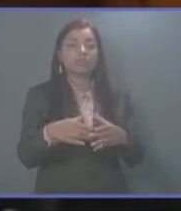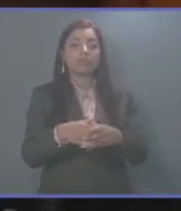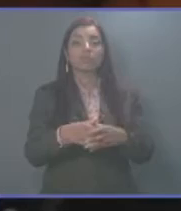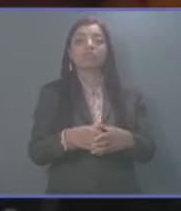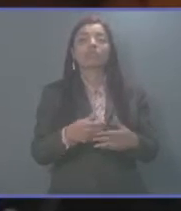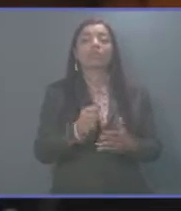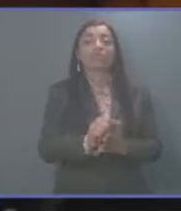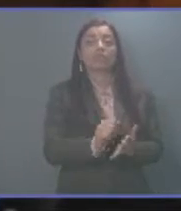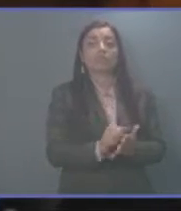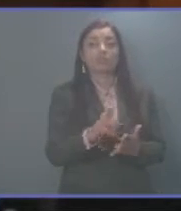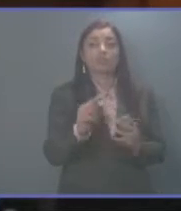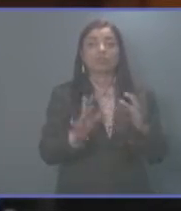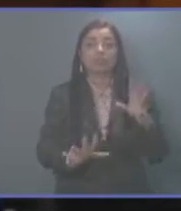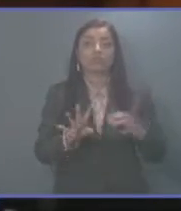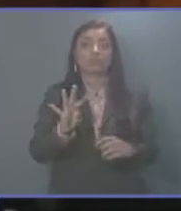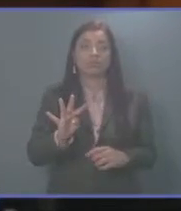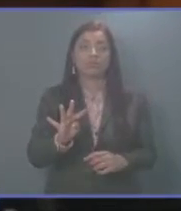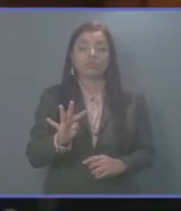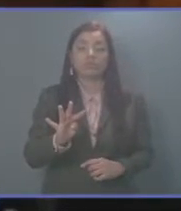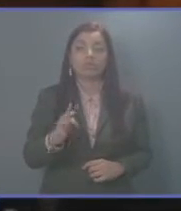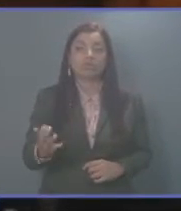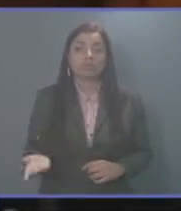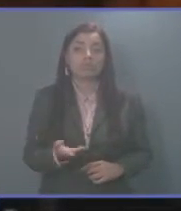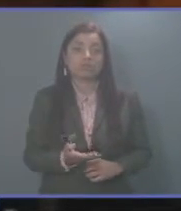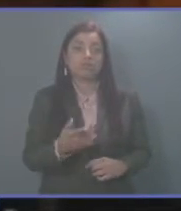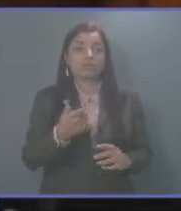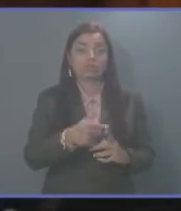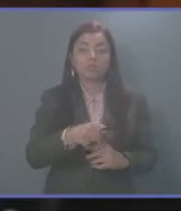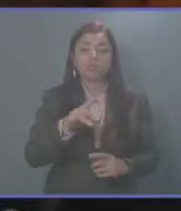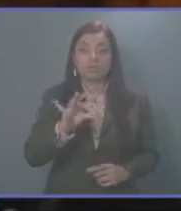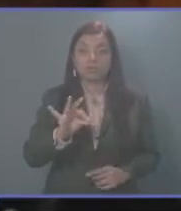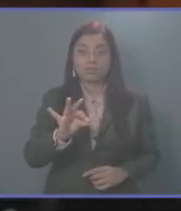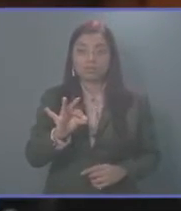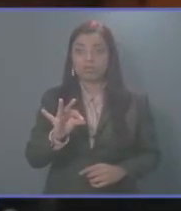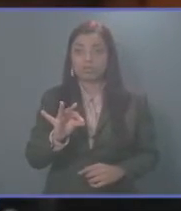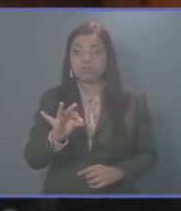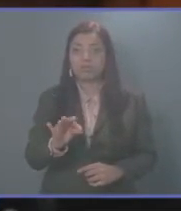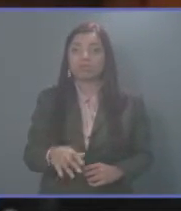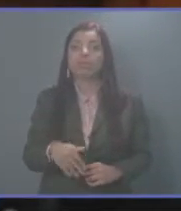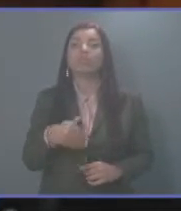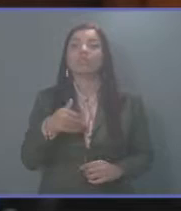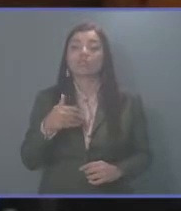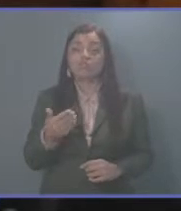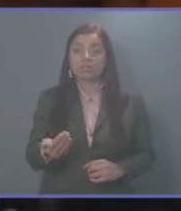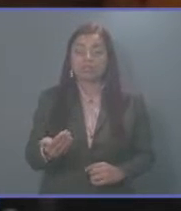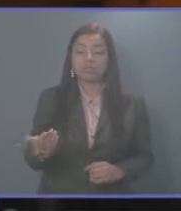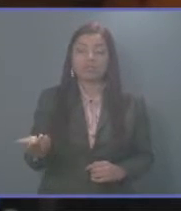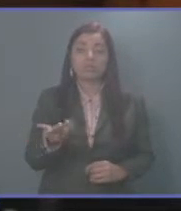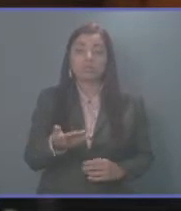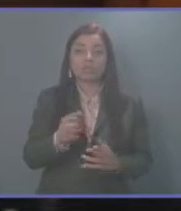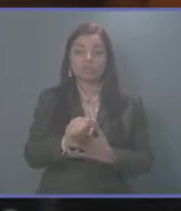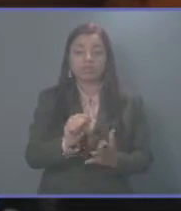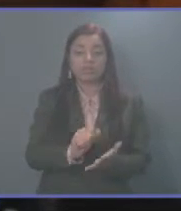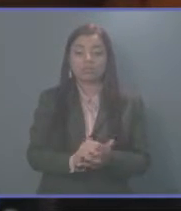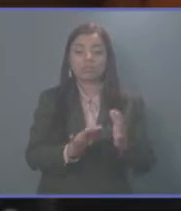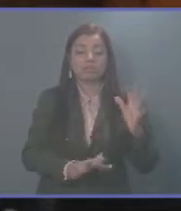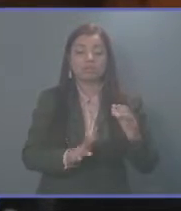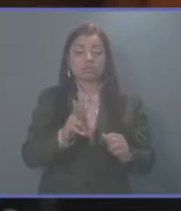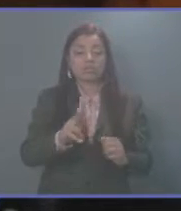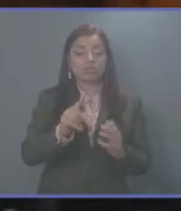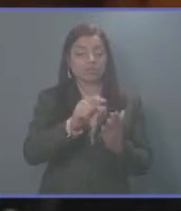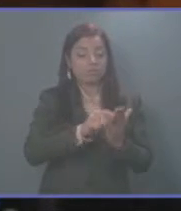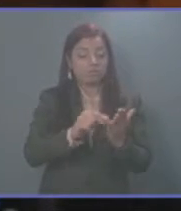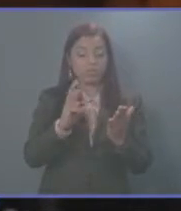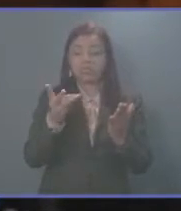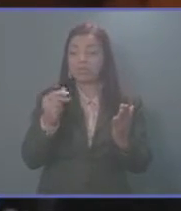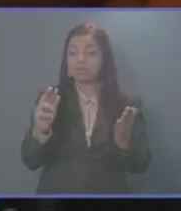al artículo 14. F. Aceptar incorporar en el artículo 13 un numeral